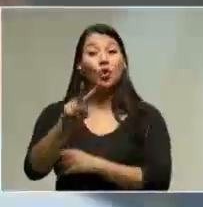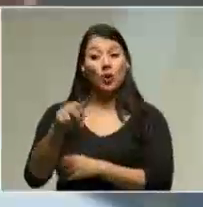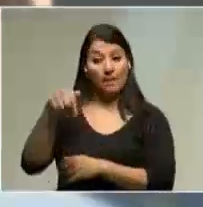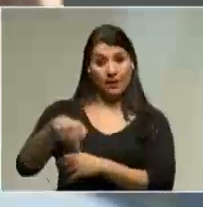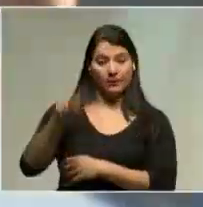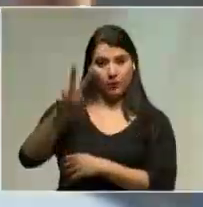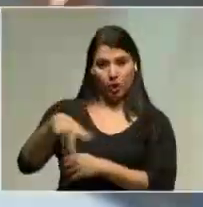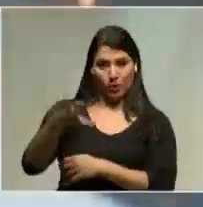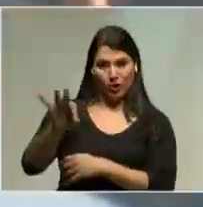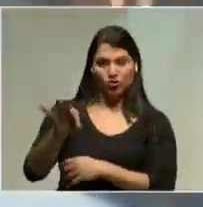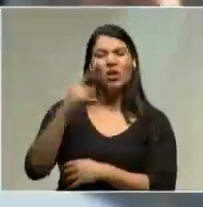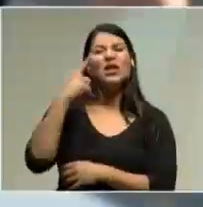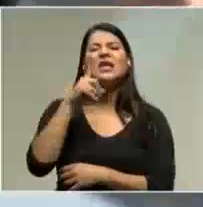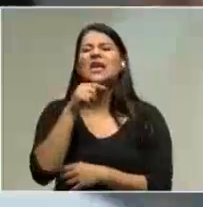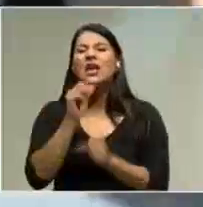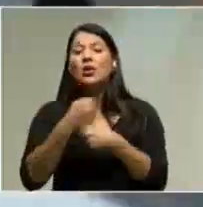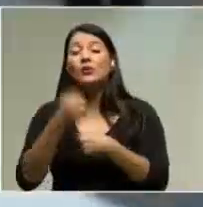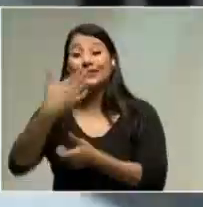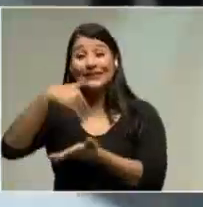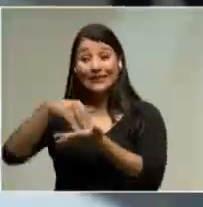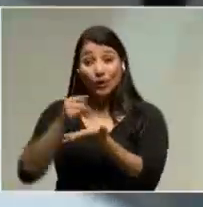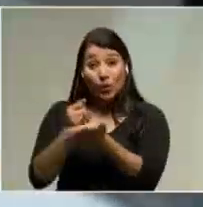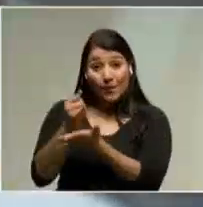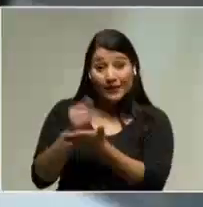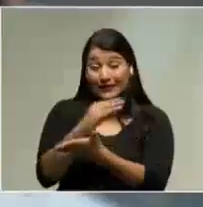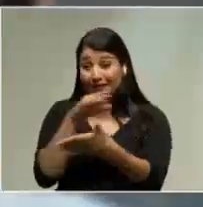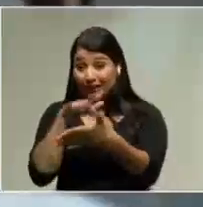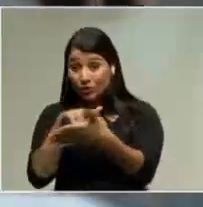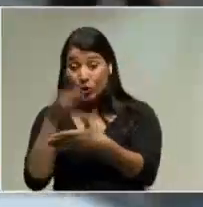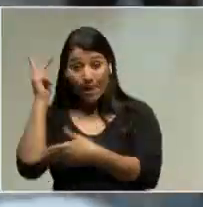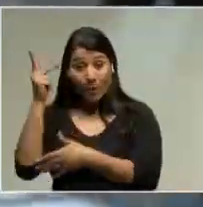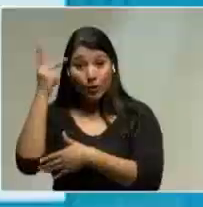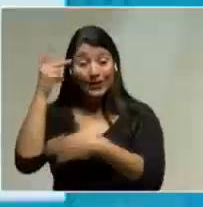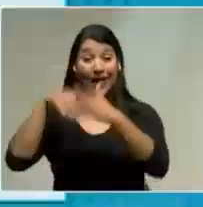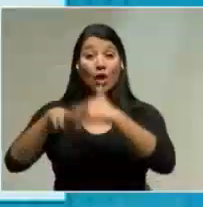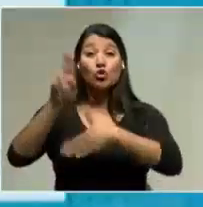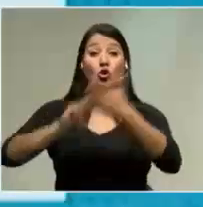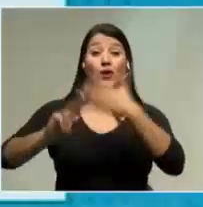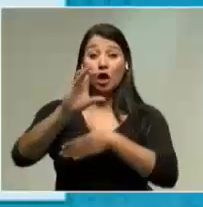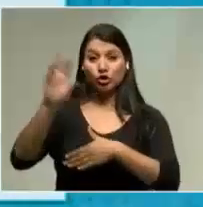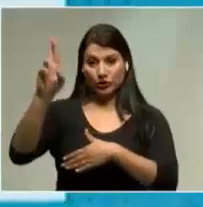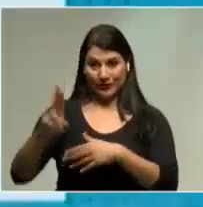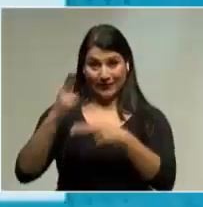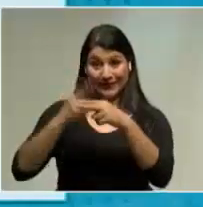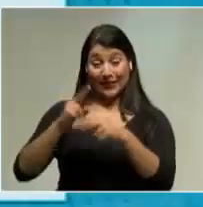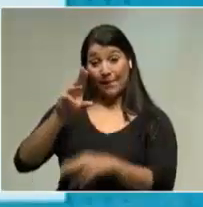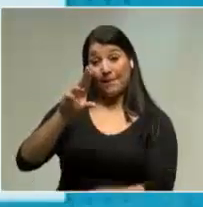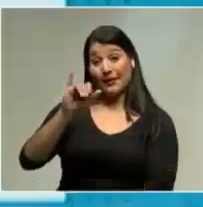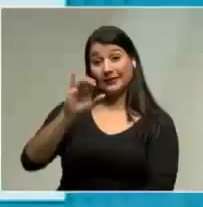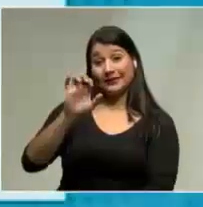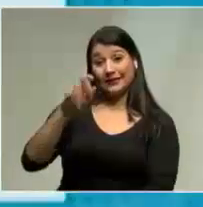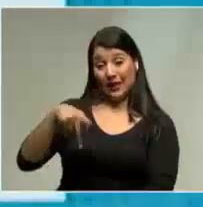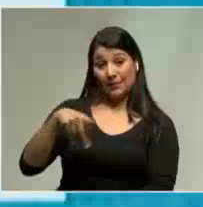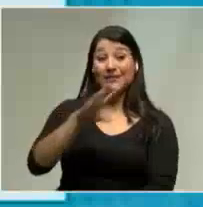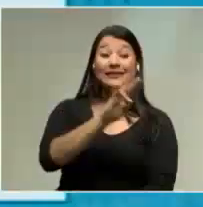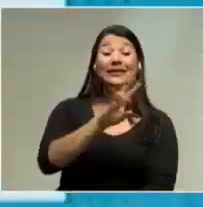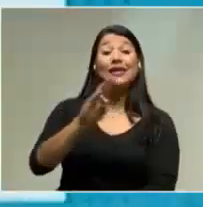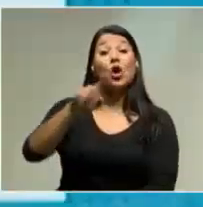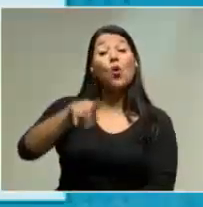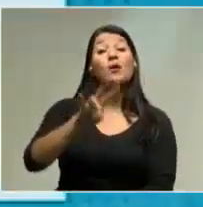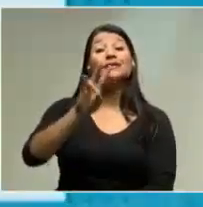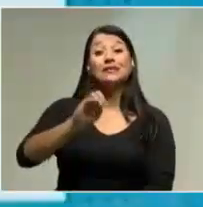2019 por parte del Centro de Investigación y Estudios Políticos de la UCR. Más del 67,7%